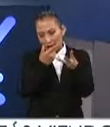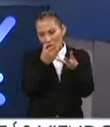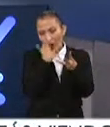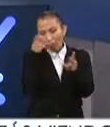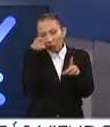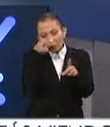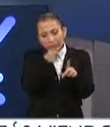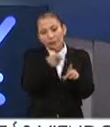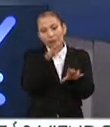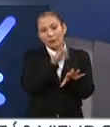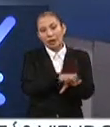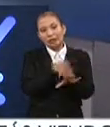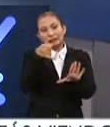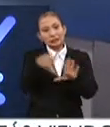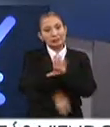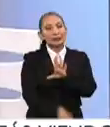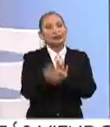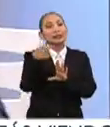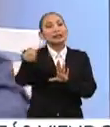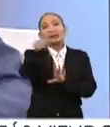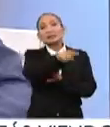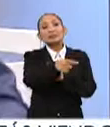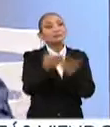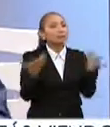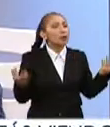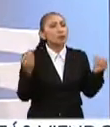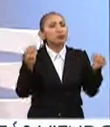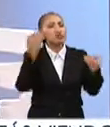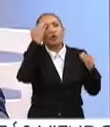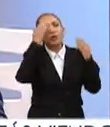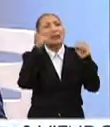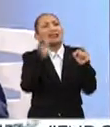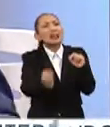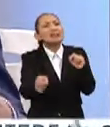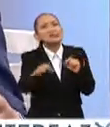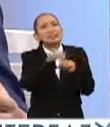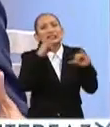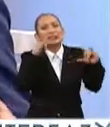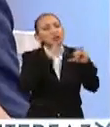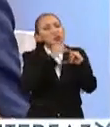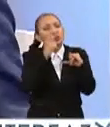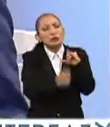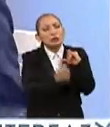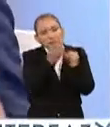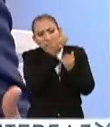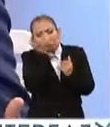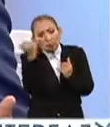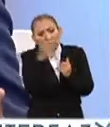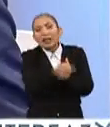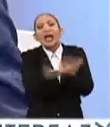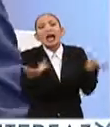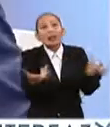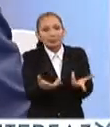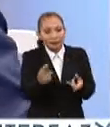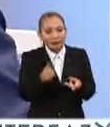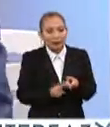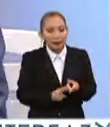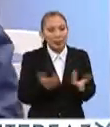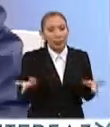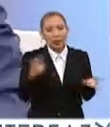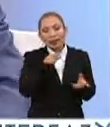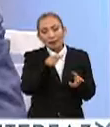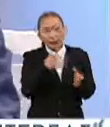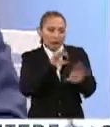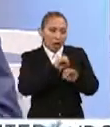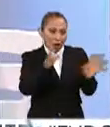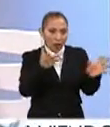lo aterrizáramos más para que quienes no tienen mucho conocimiento de lo que es este instituto, precisamente qué es lo que hace, más allá